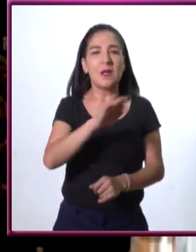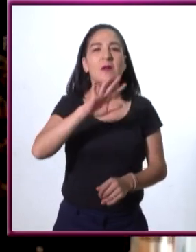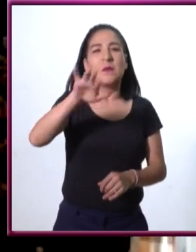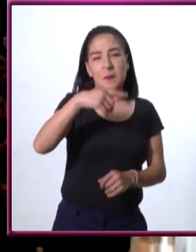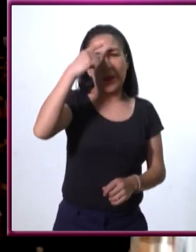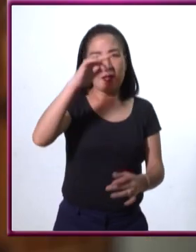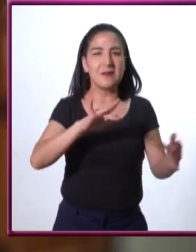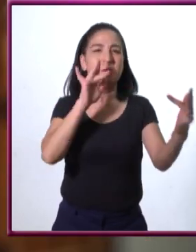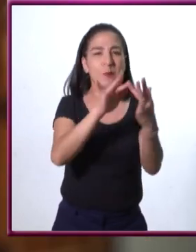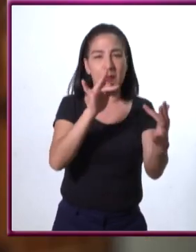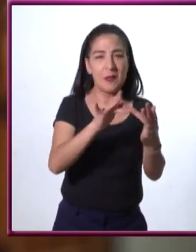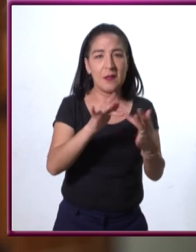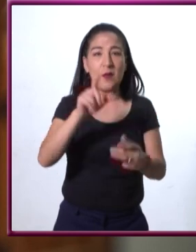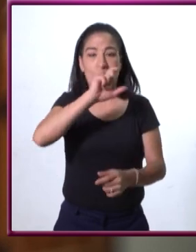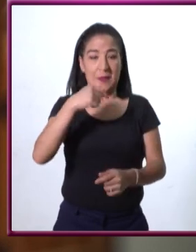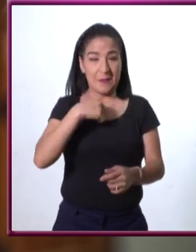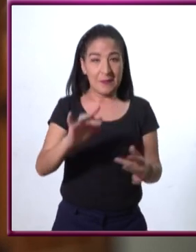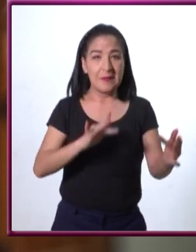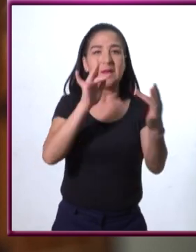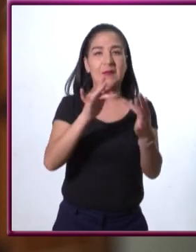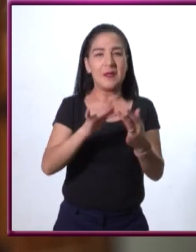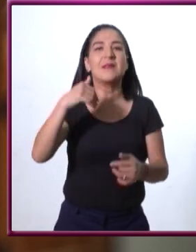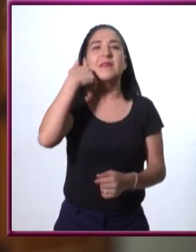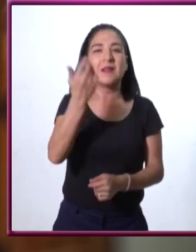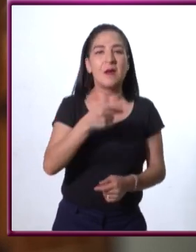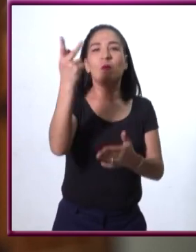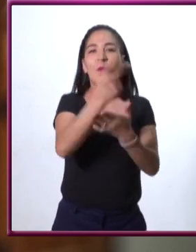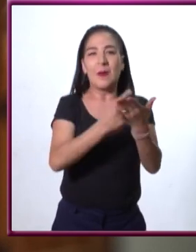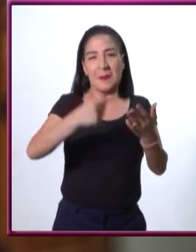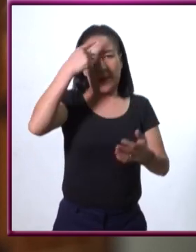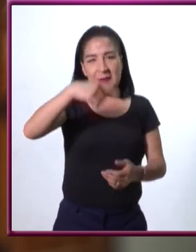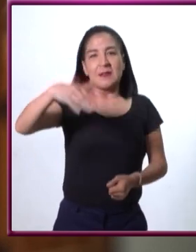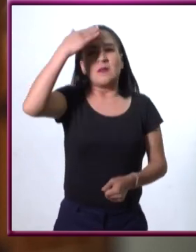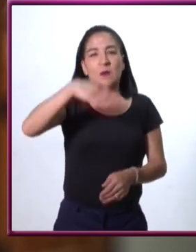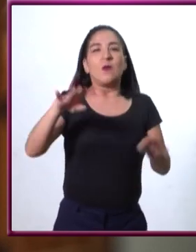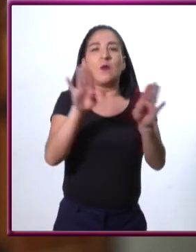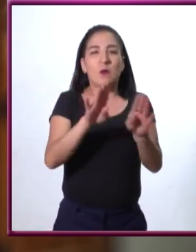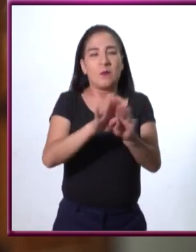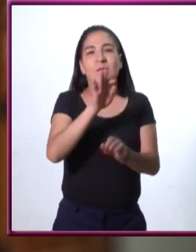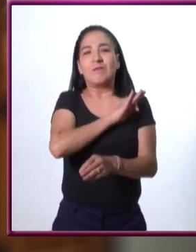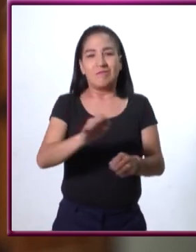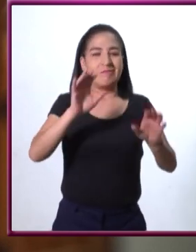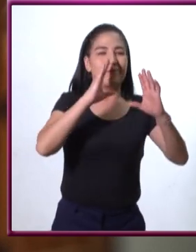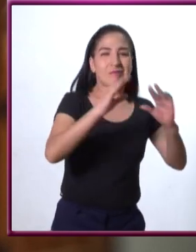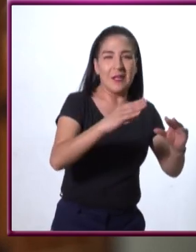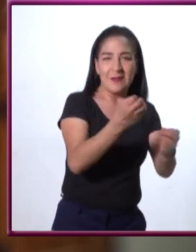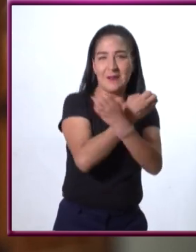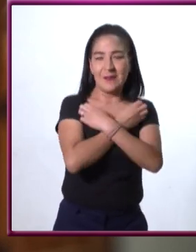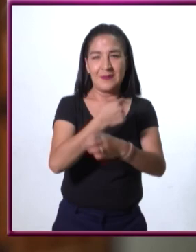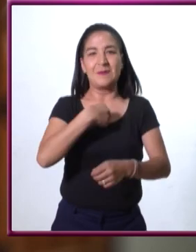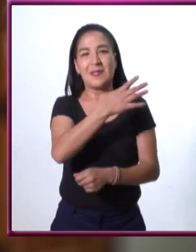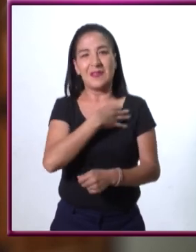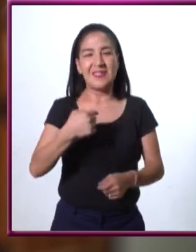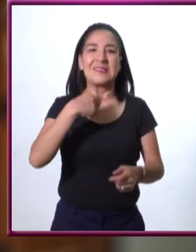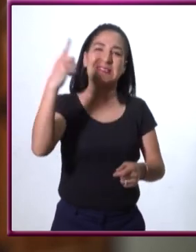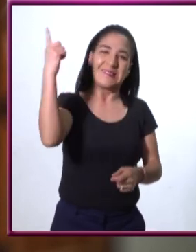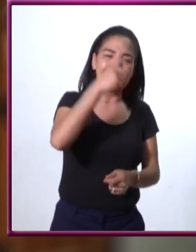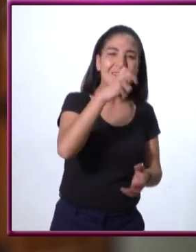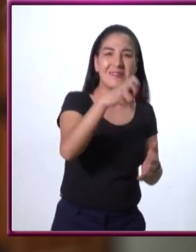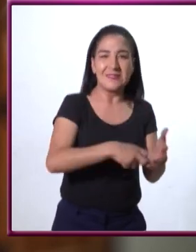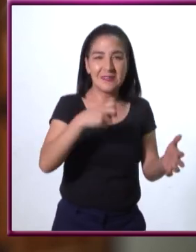fuerte, no juzgarla en ese aspecto. Destaco mucho la gratitud, el